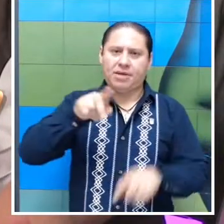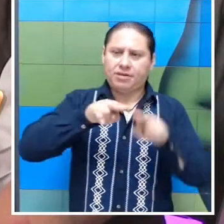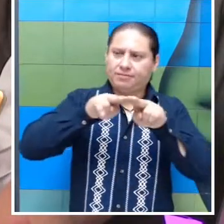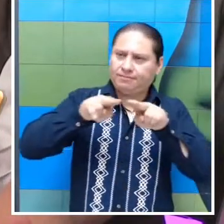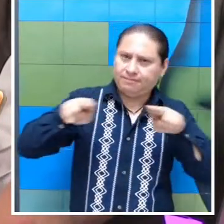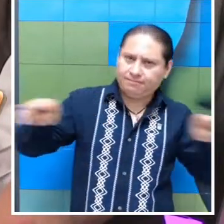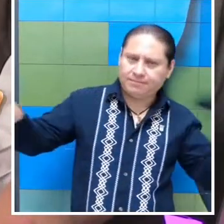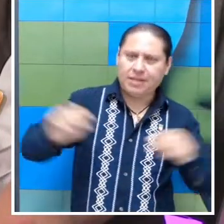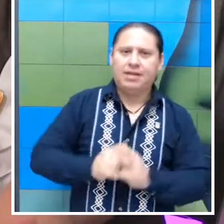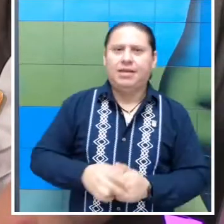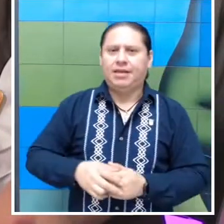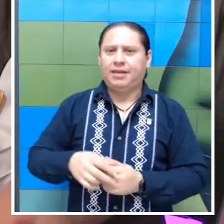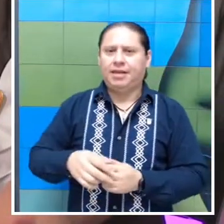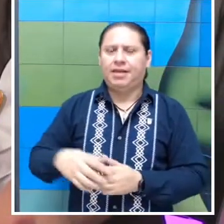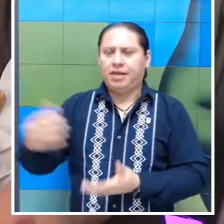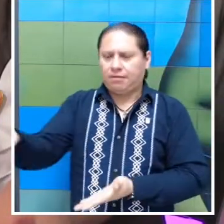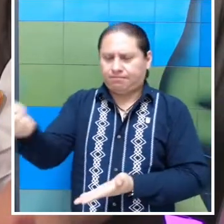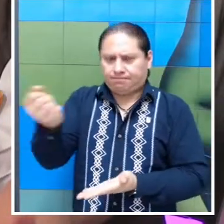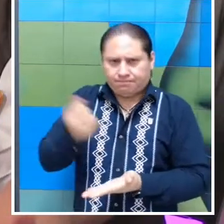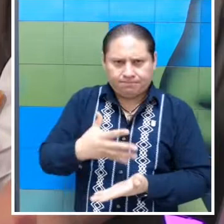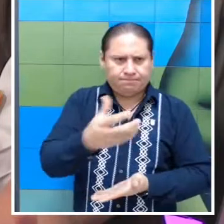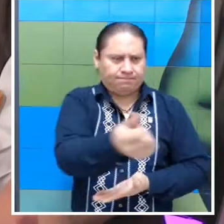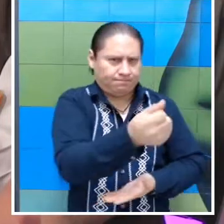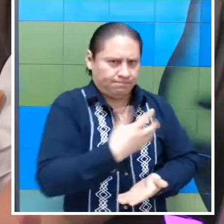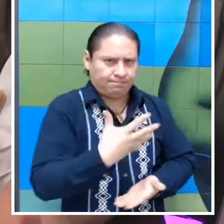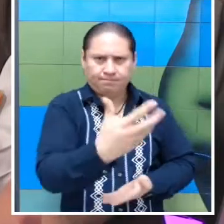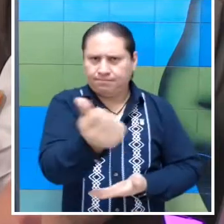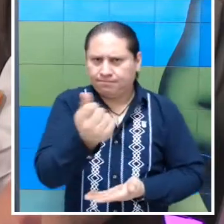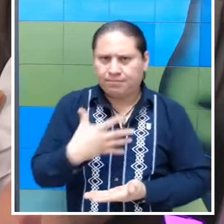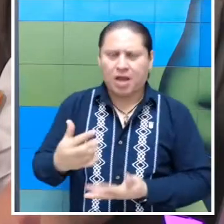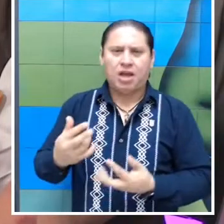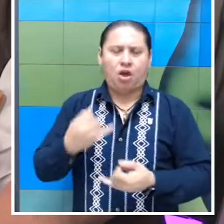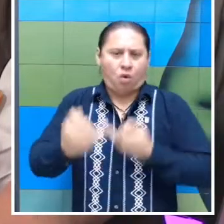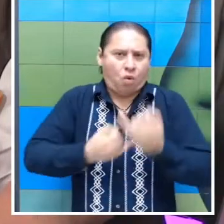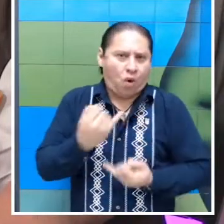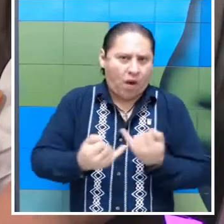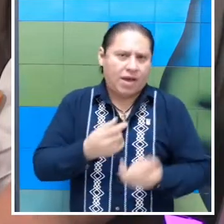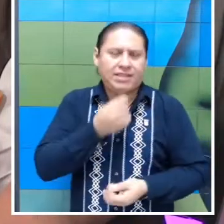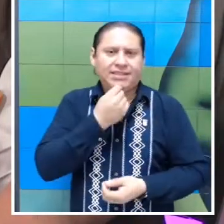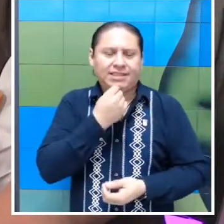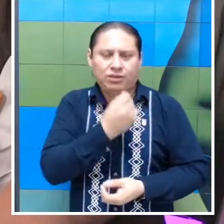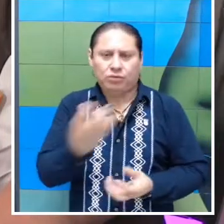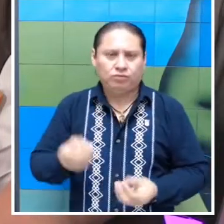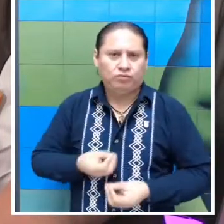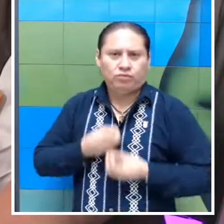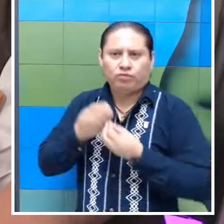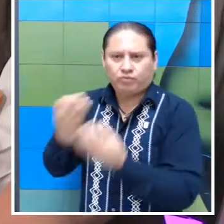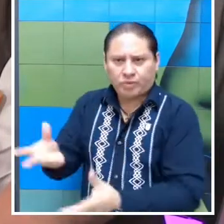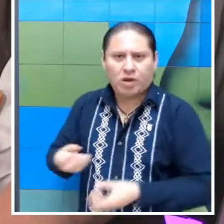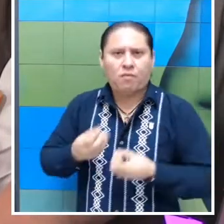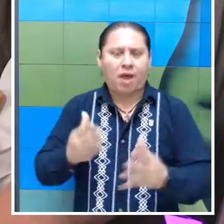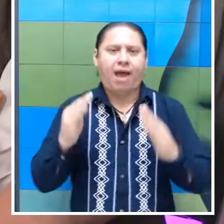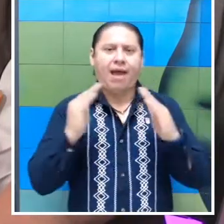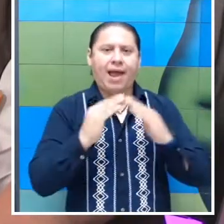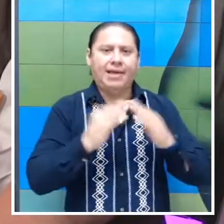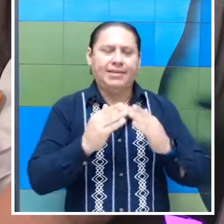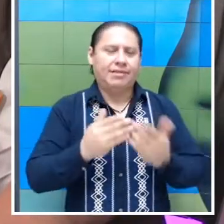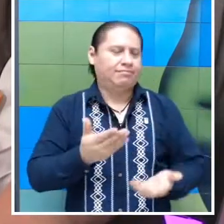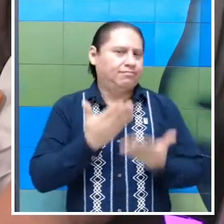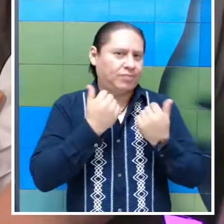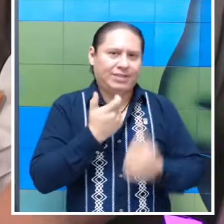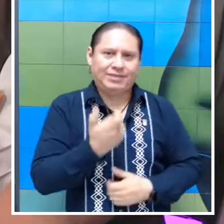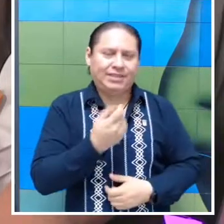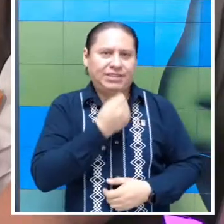vamos a recaudar juguetes para, por medio del DIF, hacer la entrega a los centros, a las casas hogares y bien a